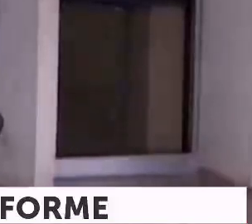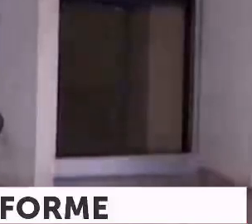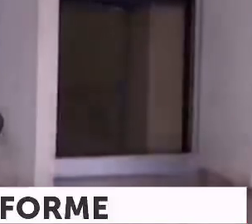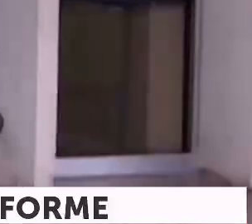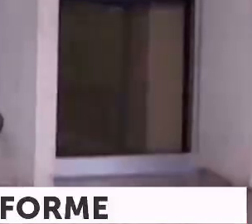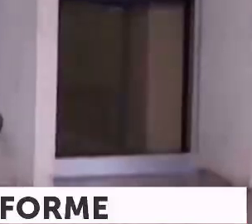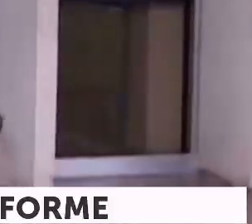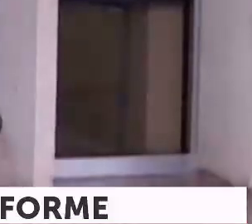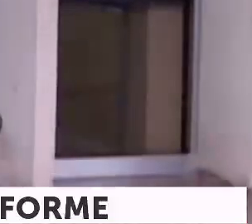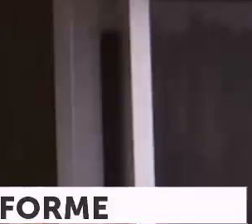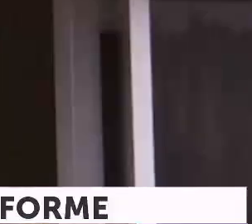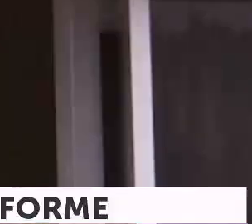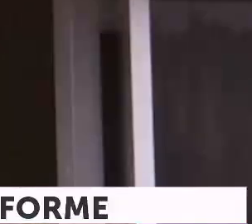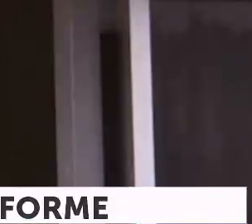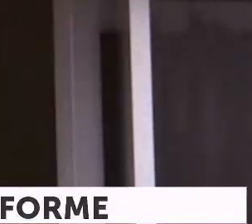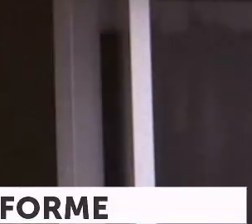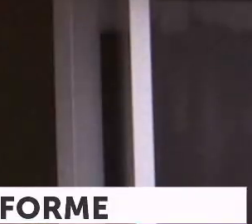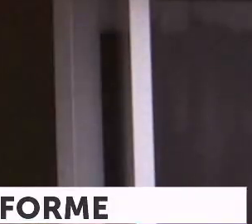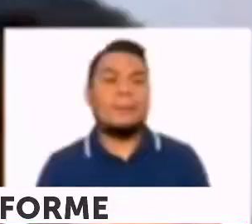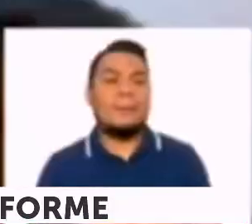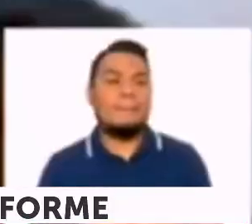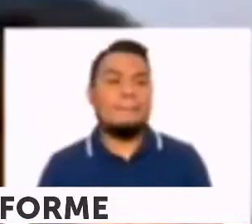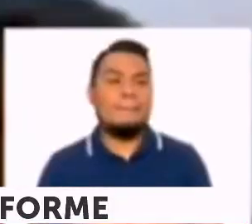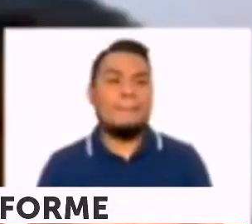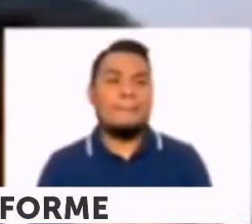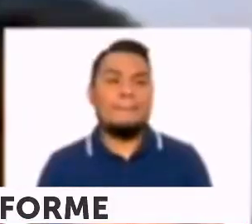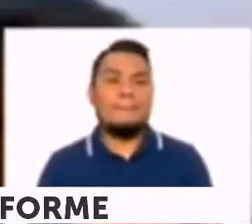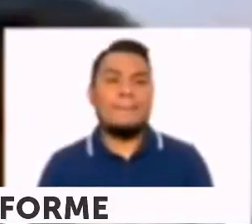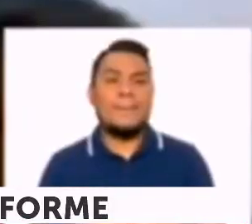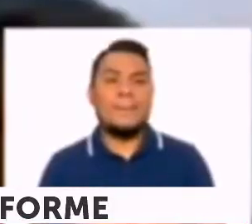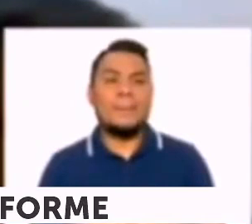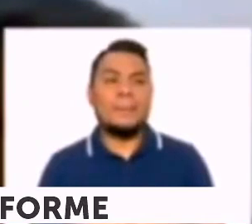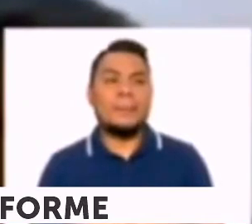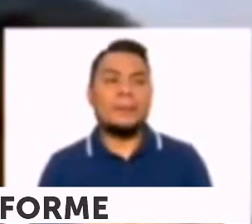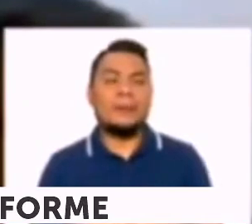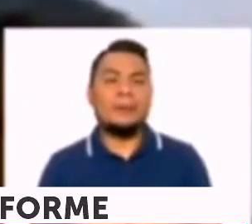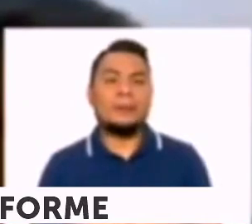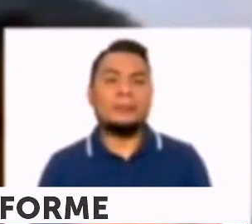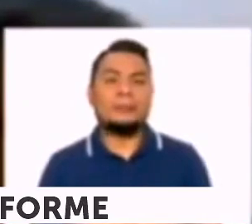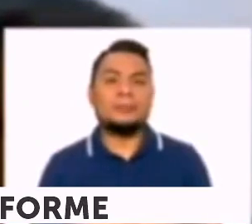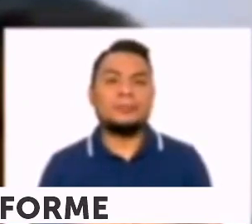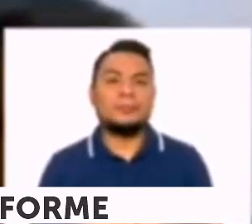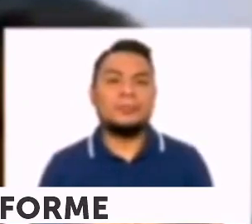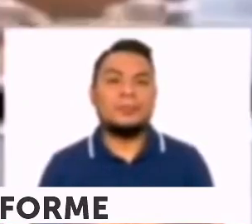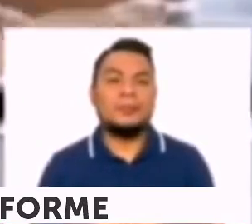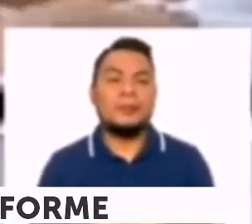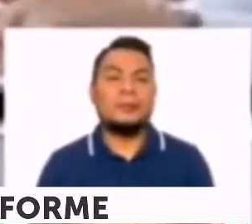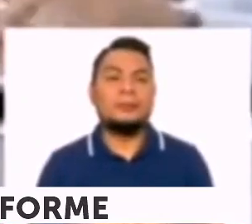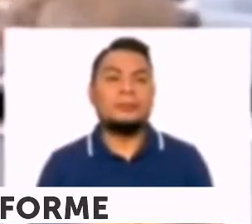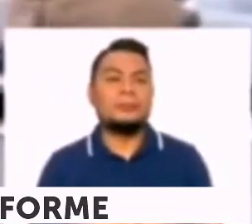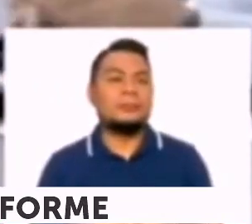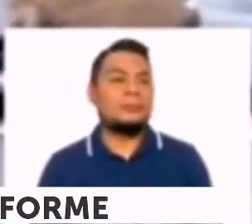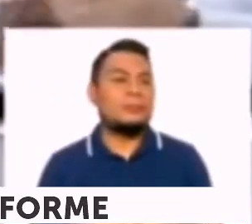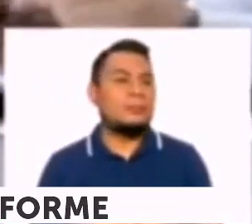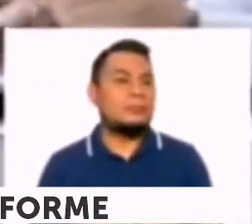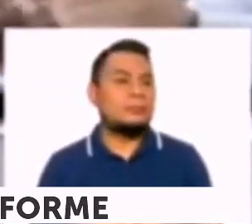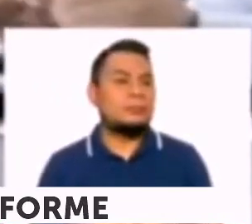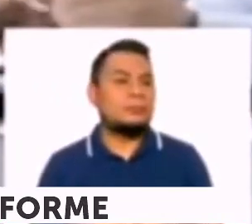la mortalidad y hospitalización por esta enfermedad. Comprobar ese medicamento porque tiene